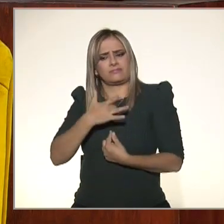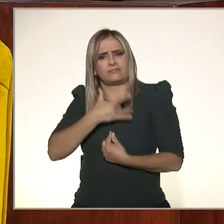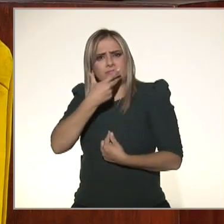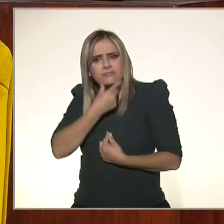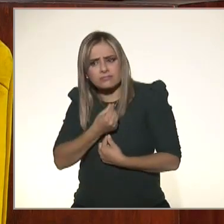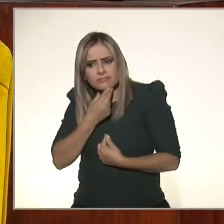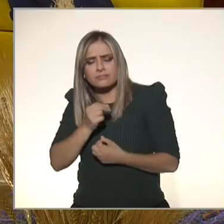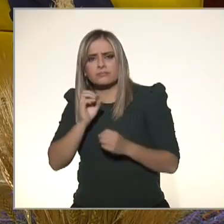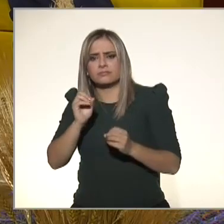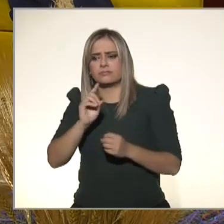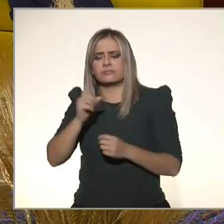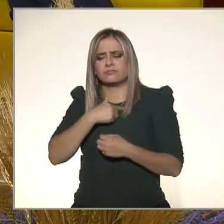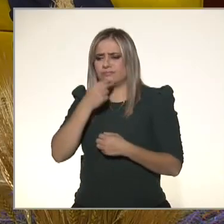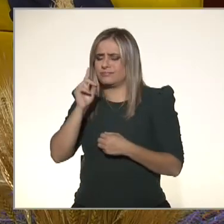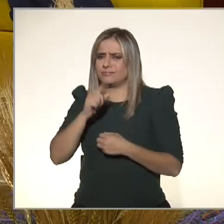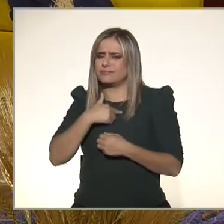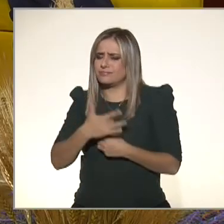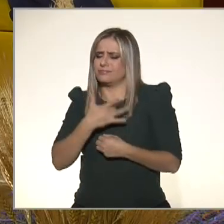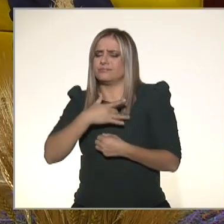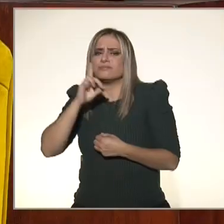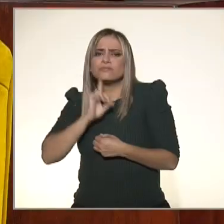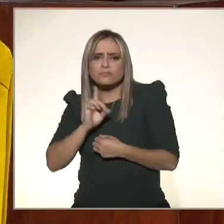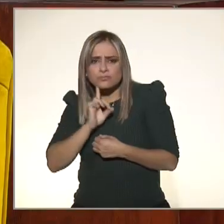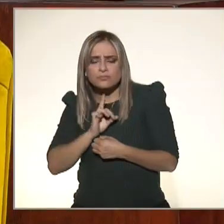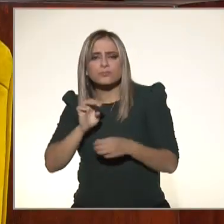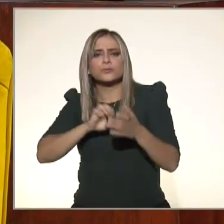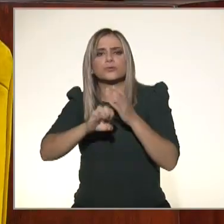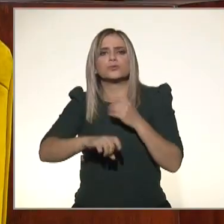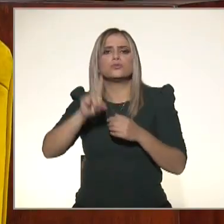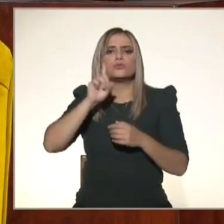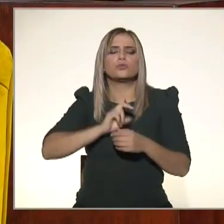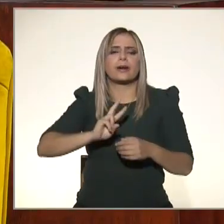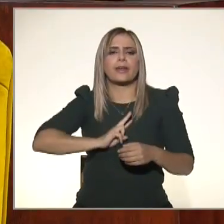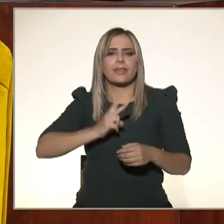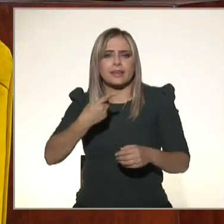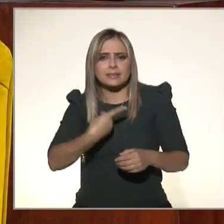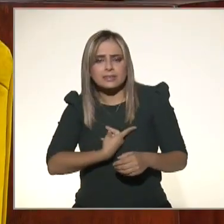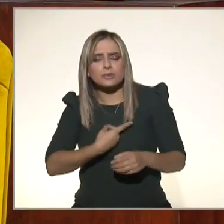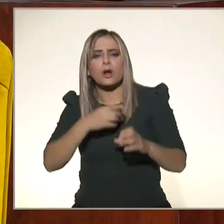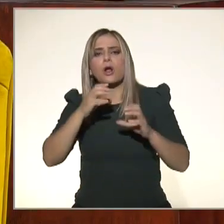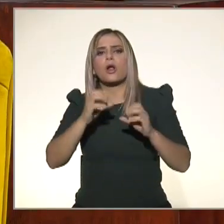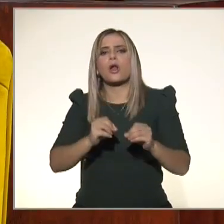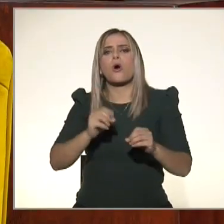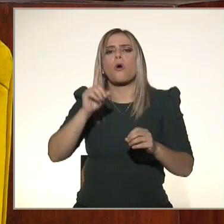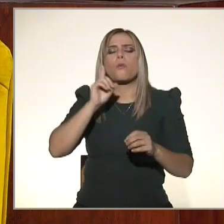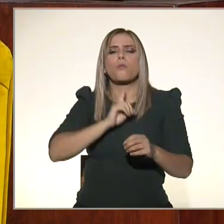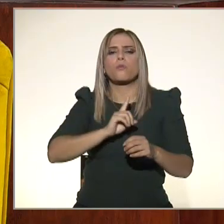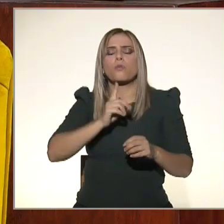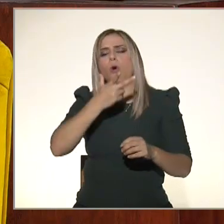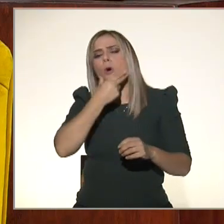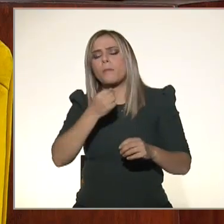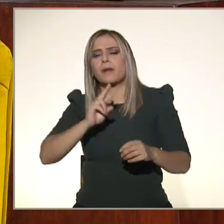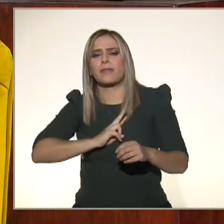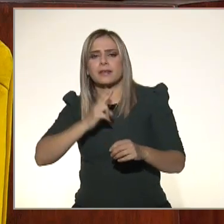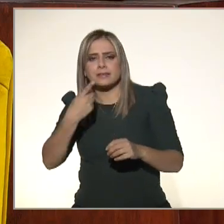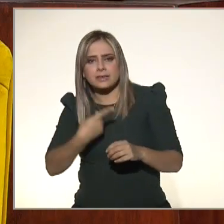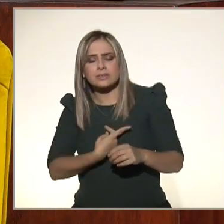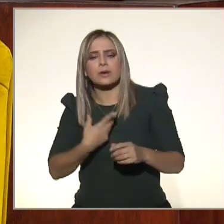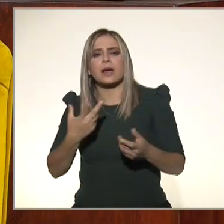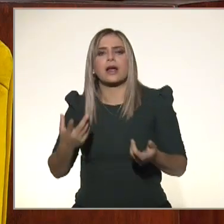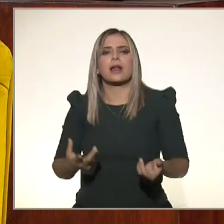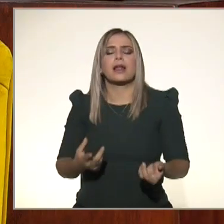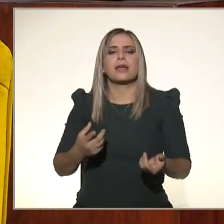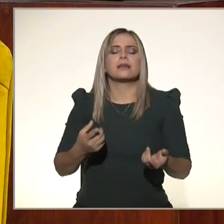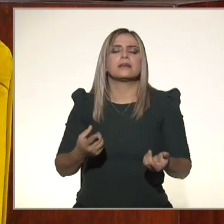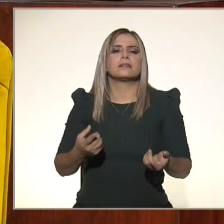dentro de las sexualidades diversas, tanto a hombres trans como mujeres transexuales, ¿no? Transgénero, transexuales, y que